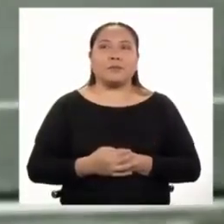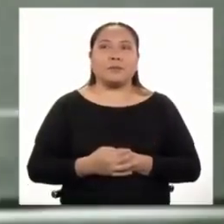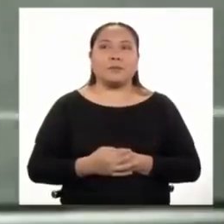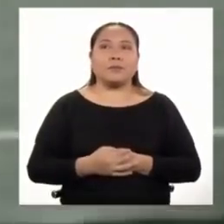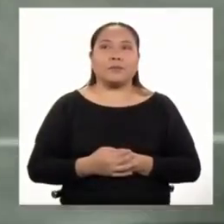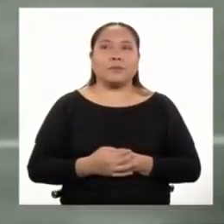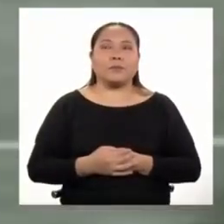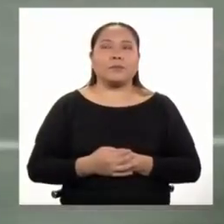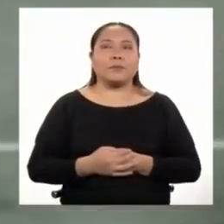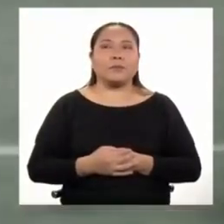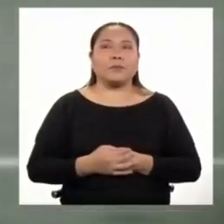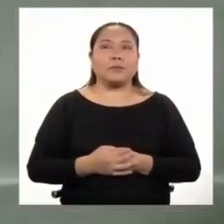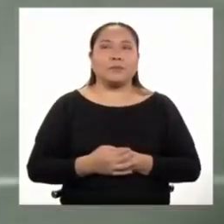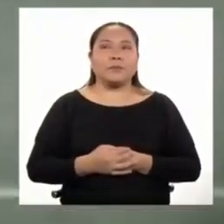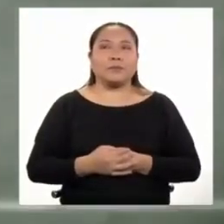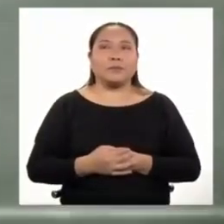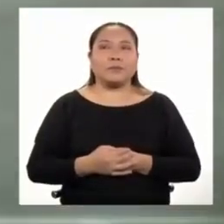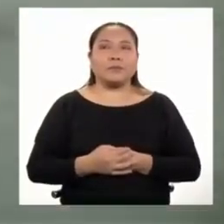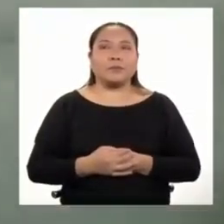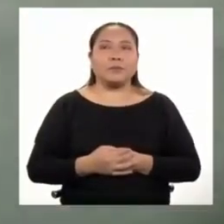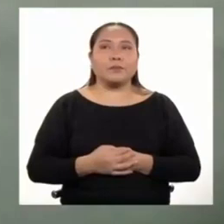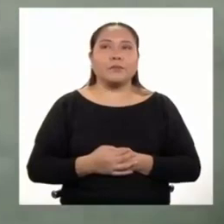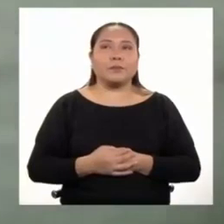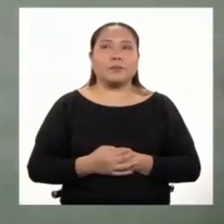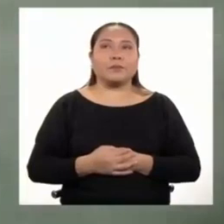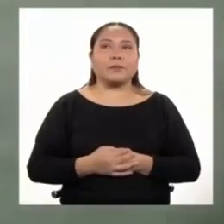Hombre peligroso.